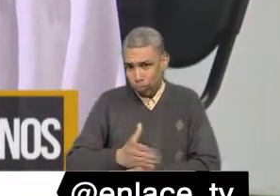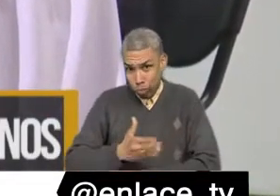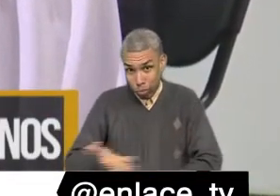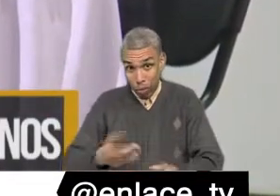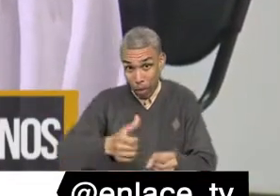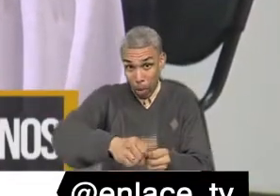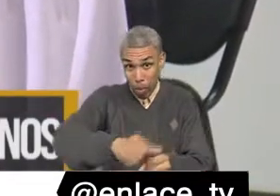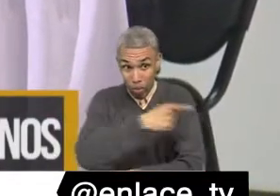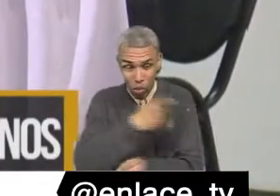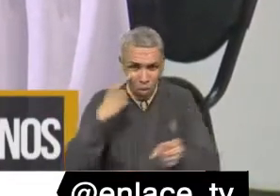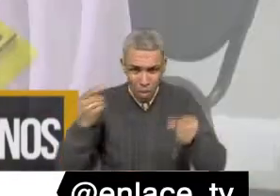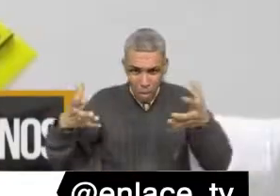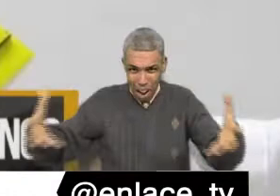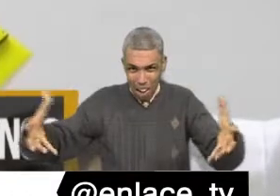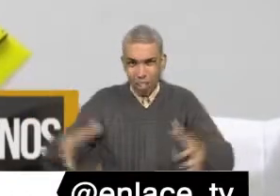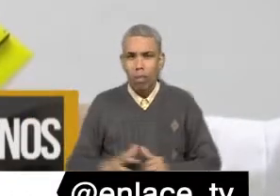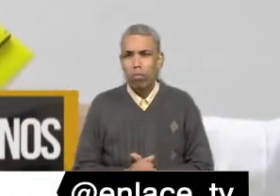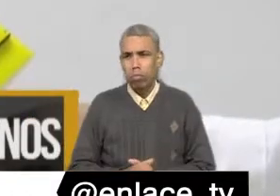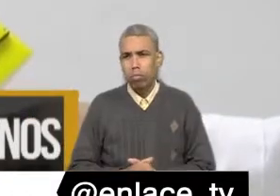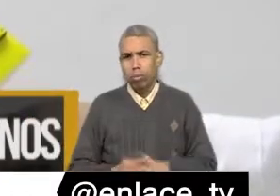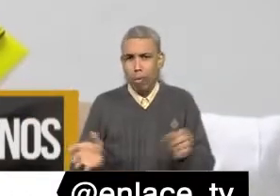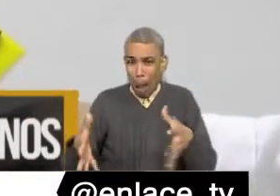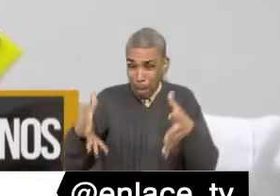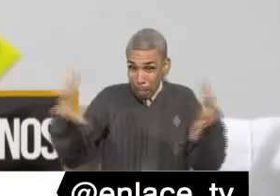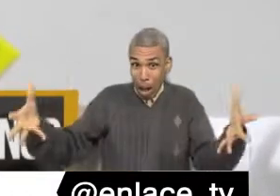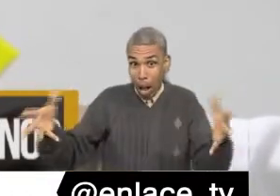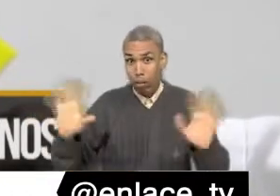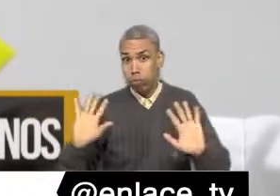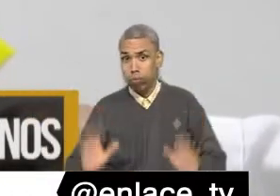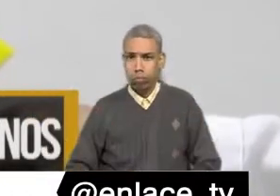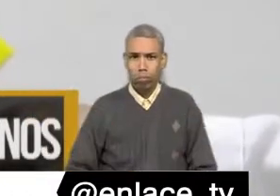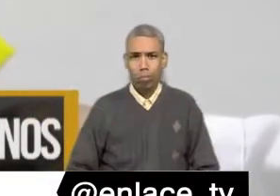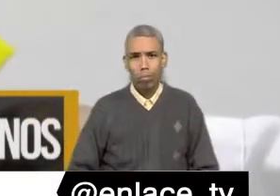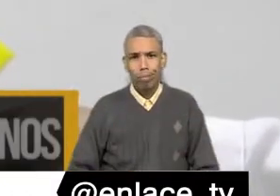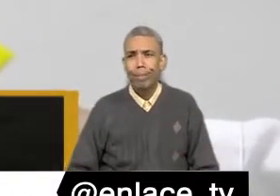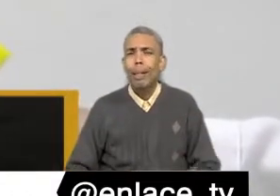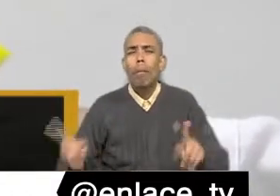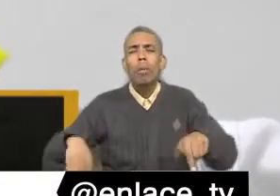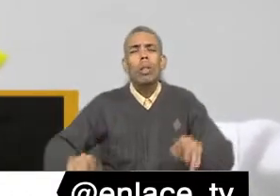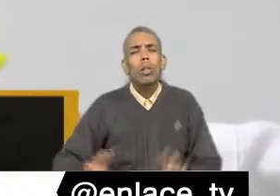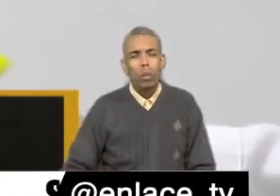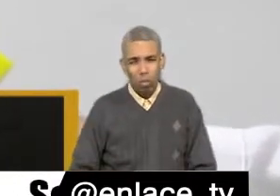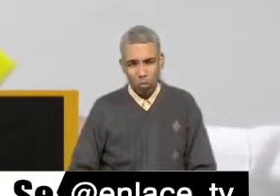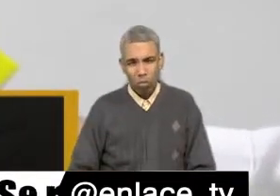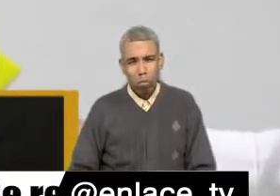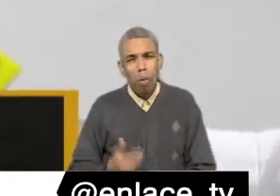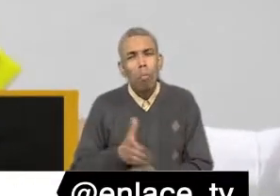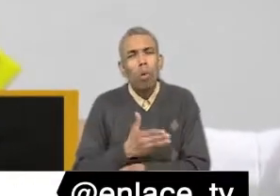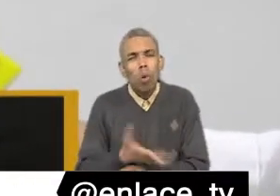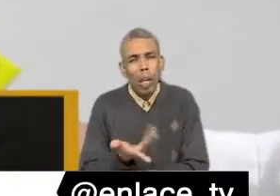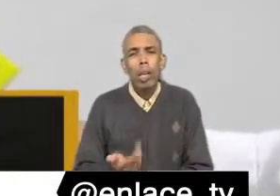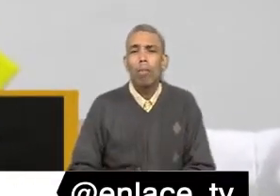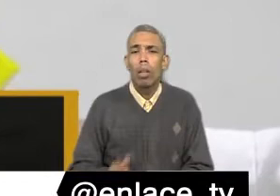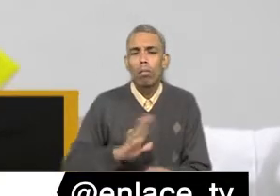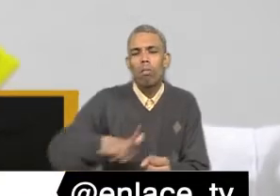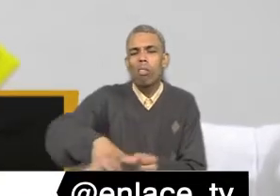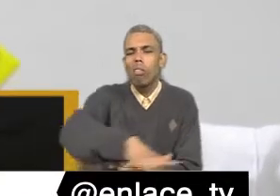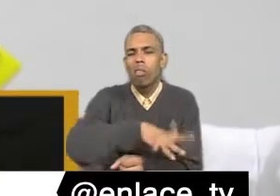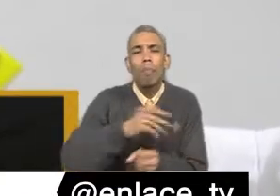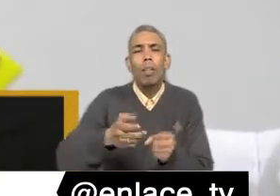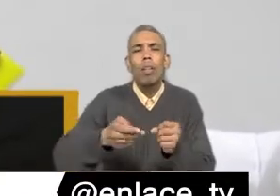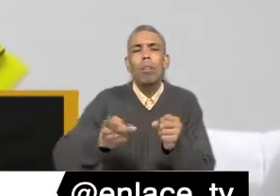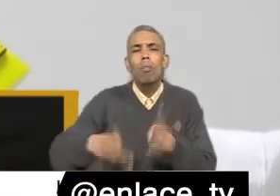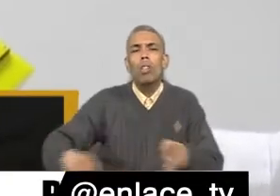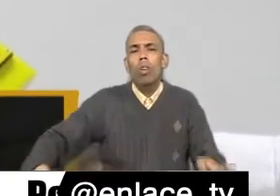que tiene, pero asimismo tiene enormes dificultades ambientales, de drogadicción de sus jóvenes,